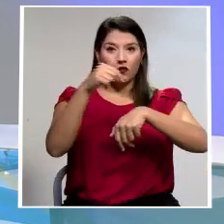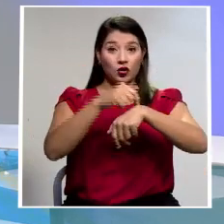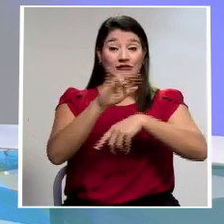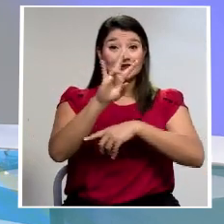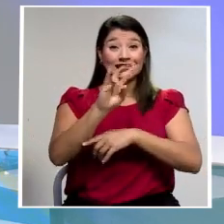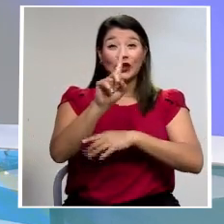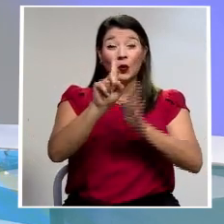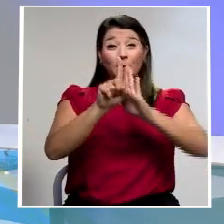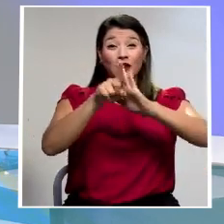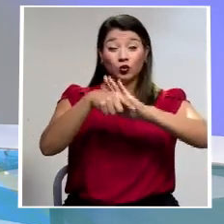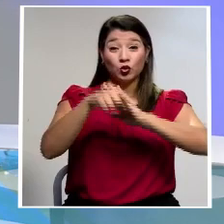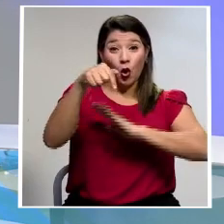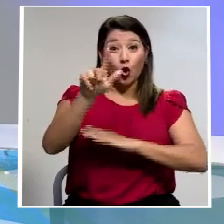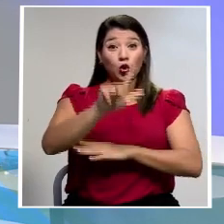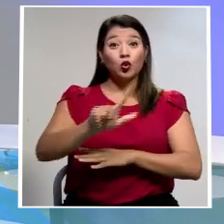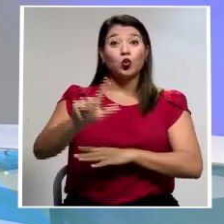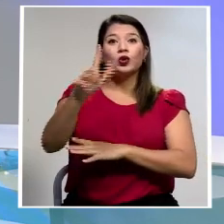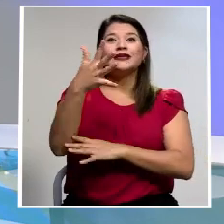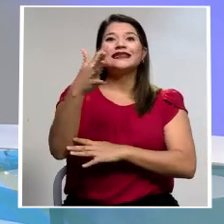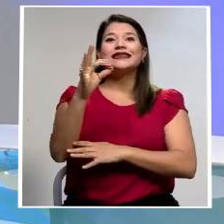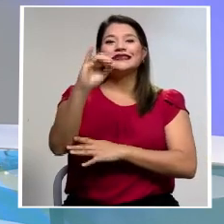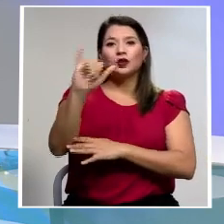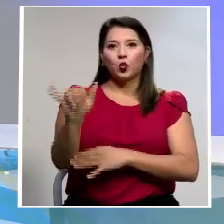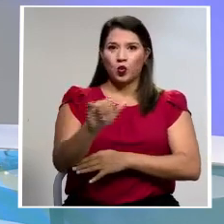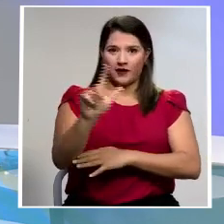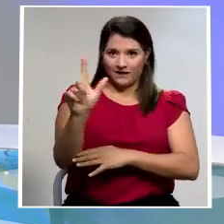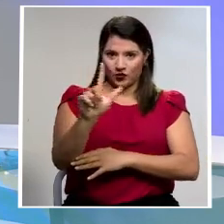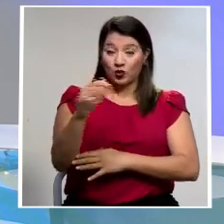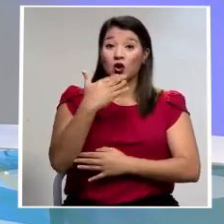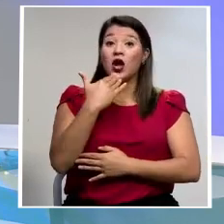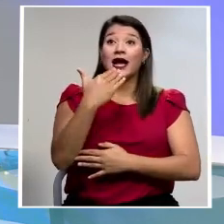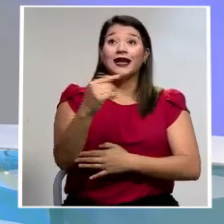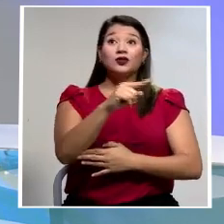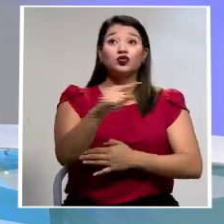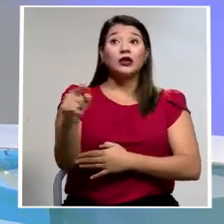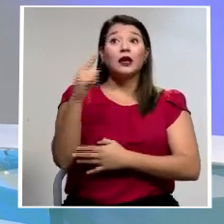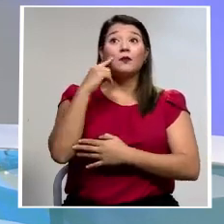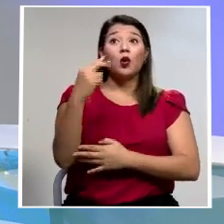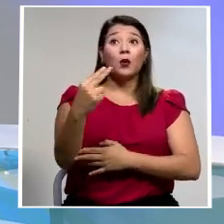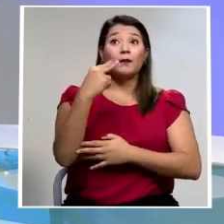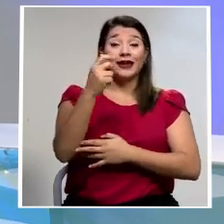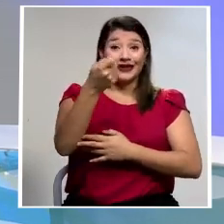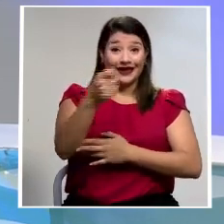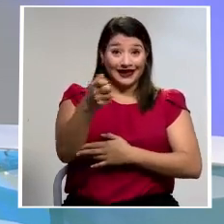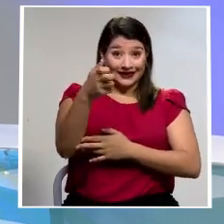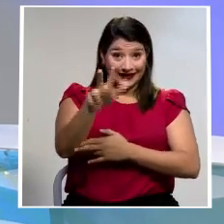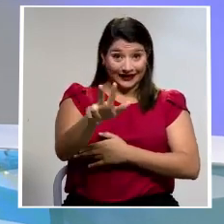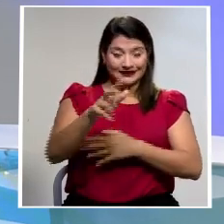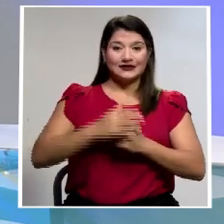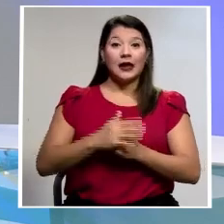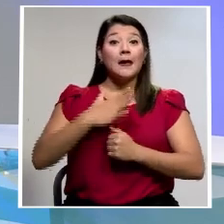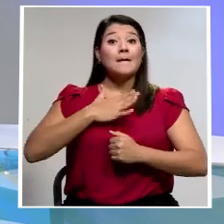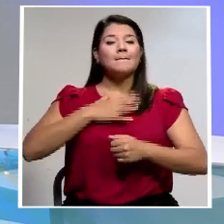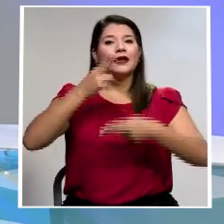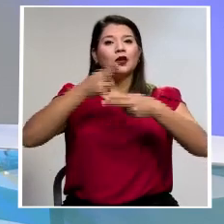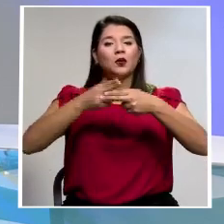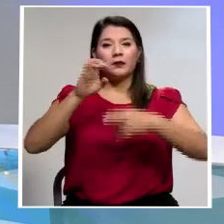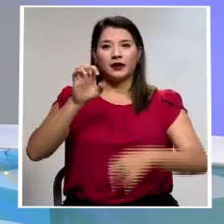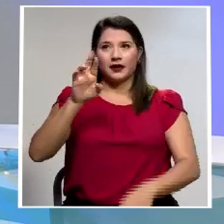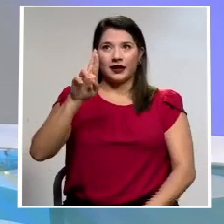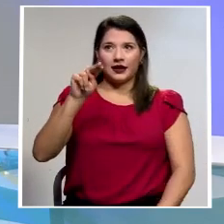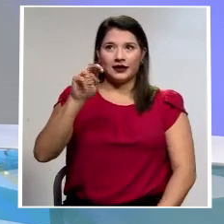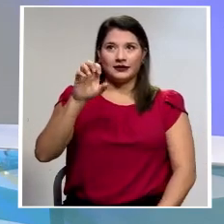este lunes 19 de julio. Gracias por informarse con la señal de Canal 13. Soy Ernesto